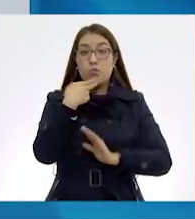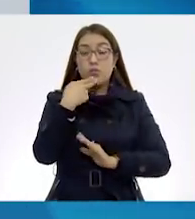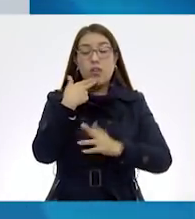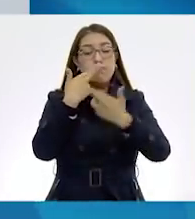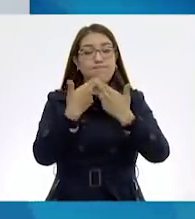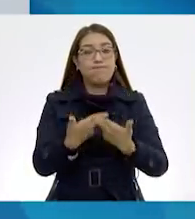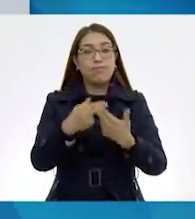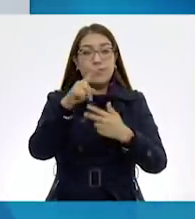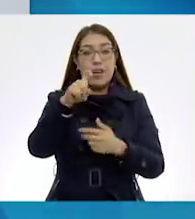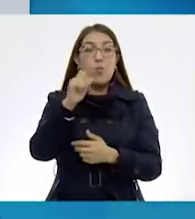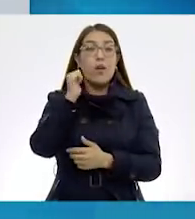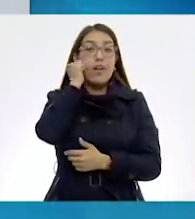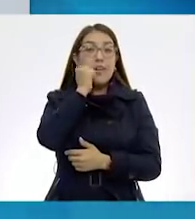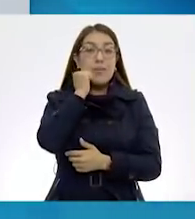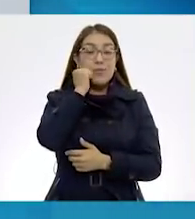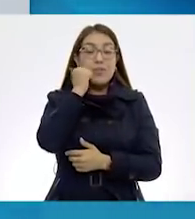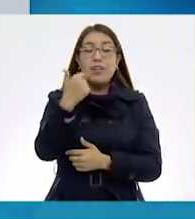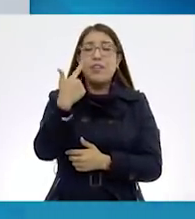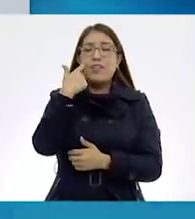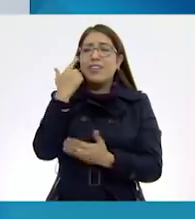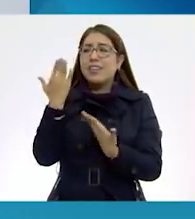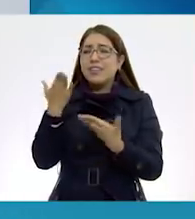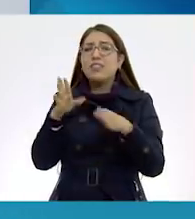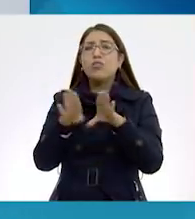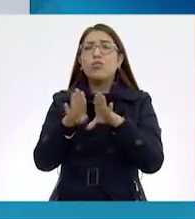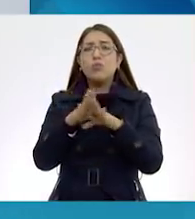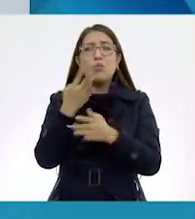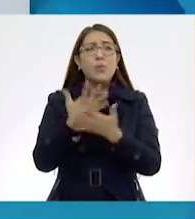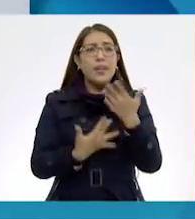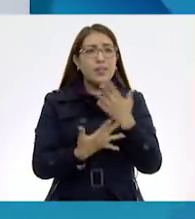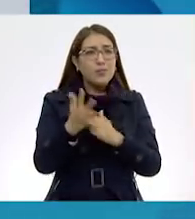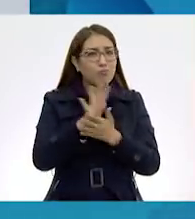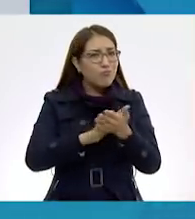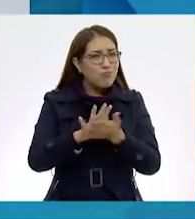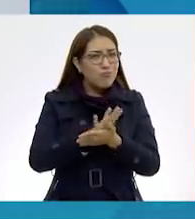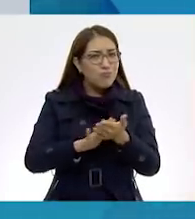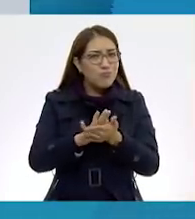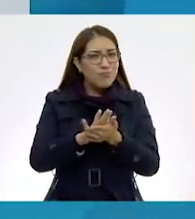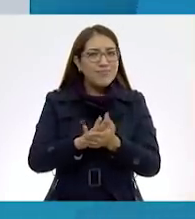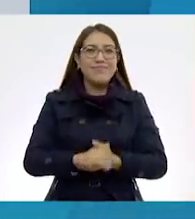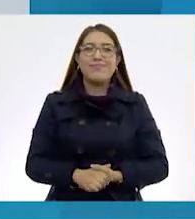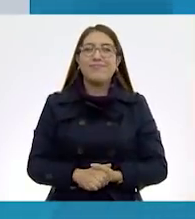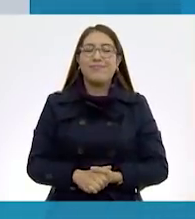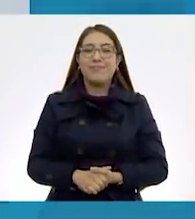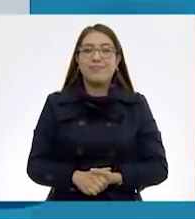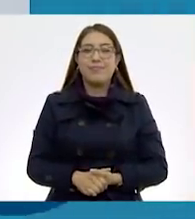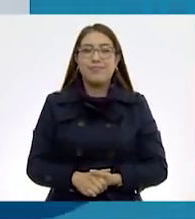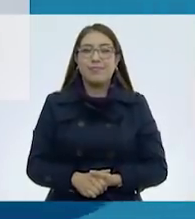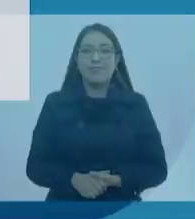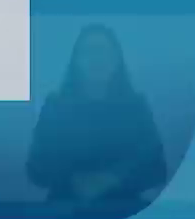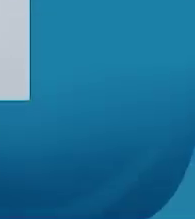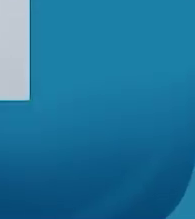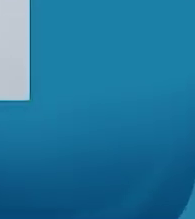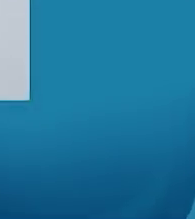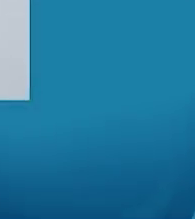jabón. ¡Vamos a ver cómo hay que lavarnos las manos! Me las lavo con agüita y con